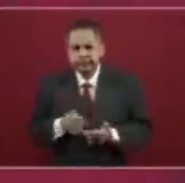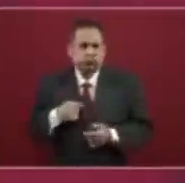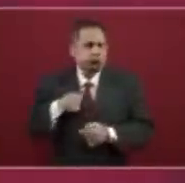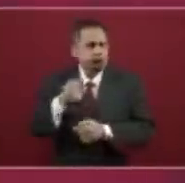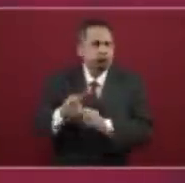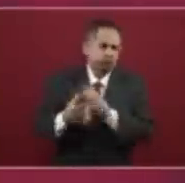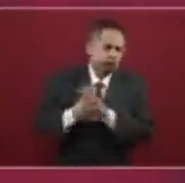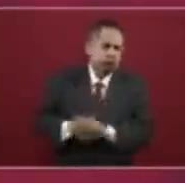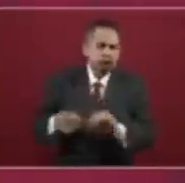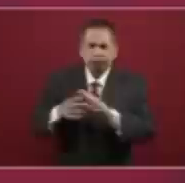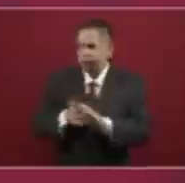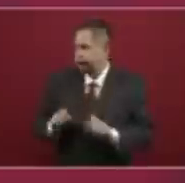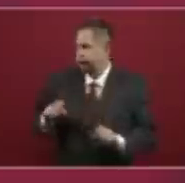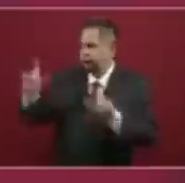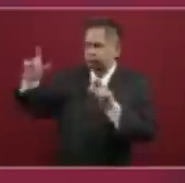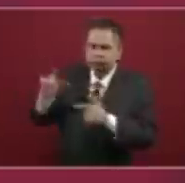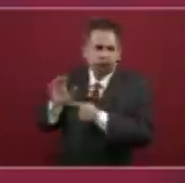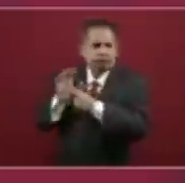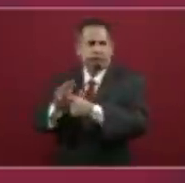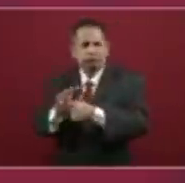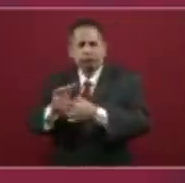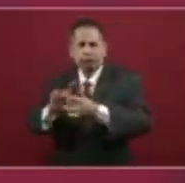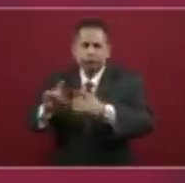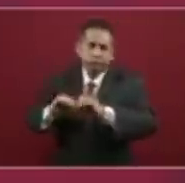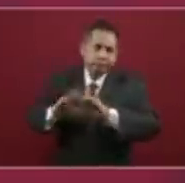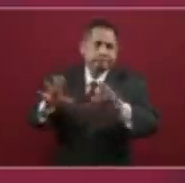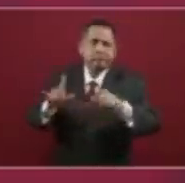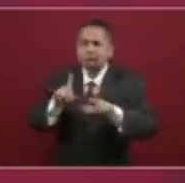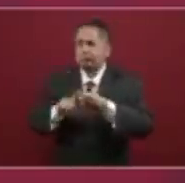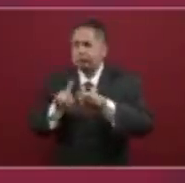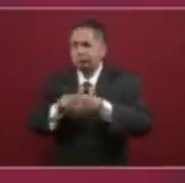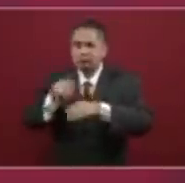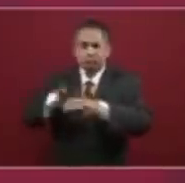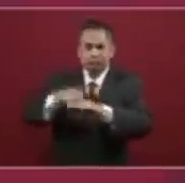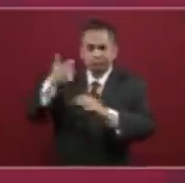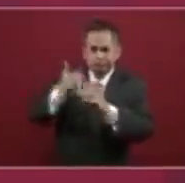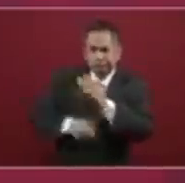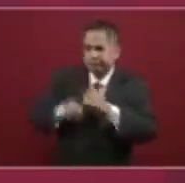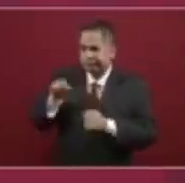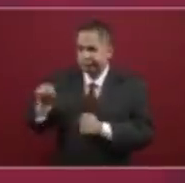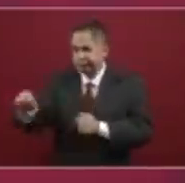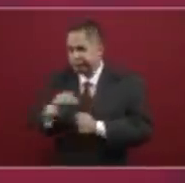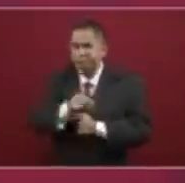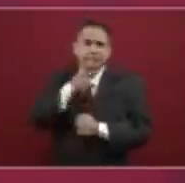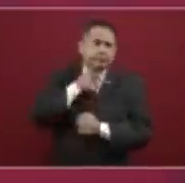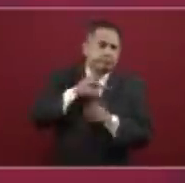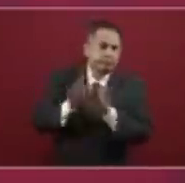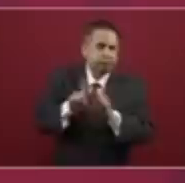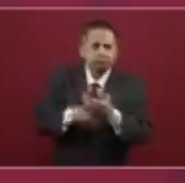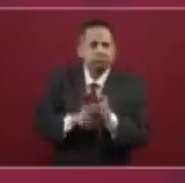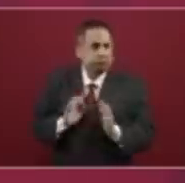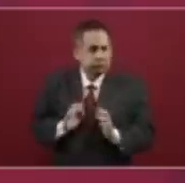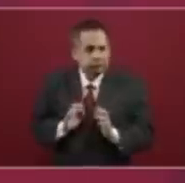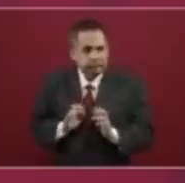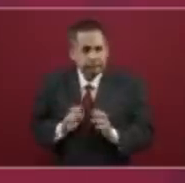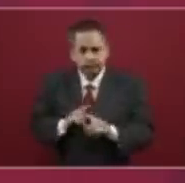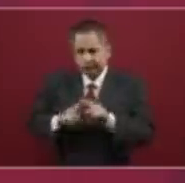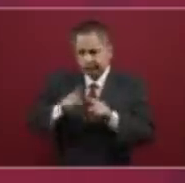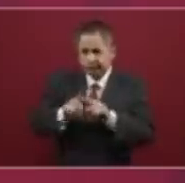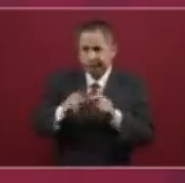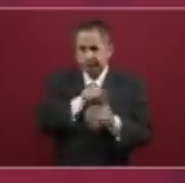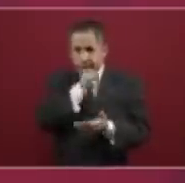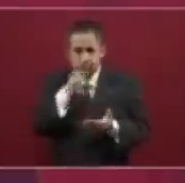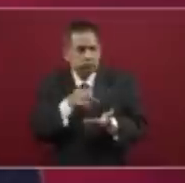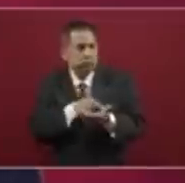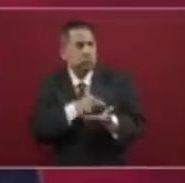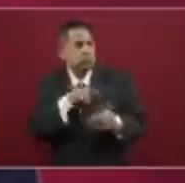explicar más sobre el precio en que Pemex vende y las distancias, ser